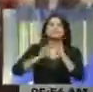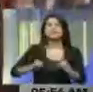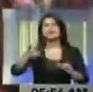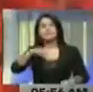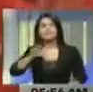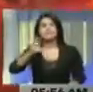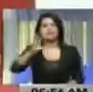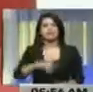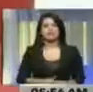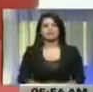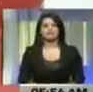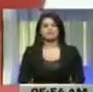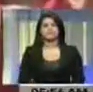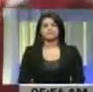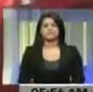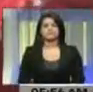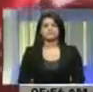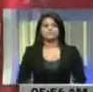patria.